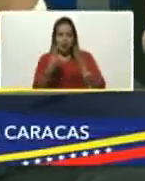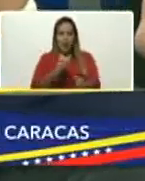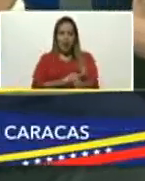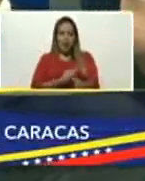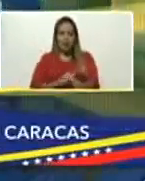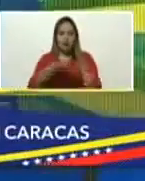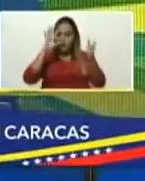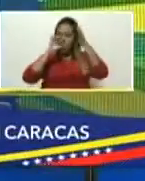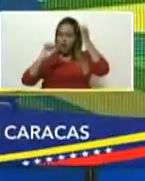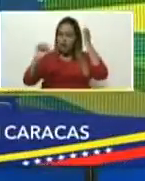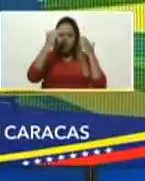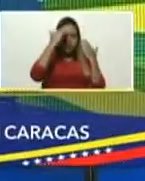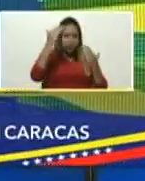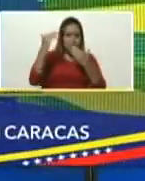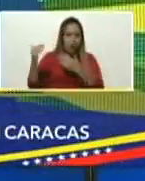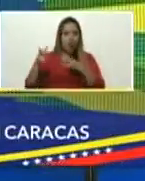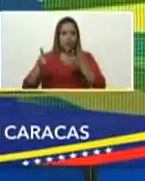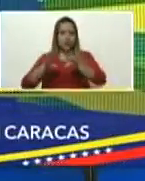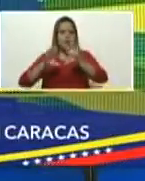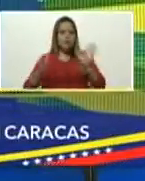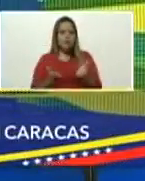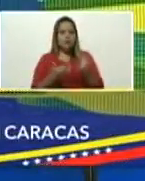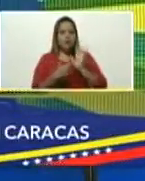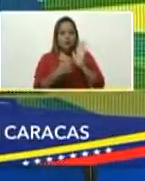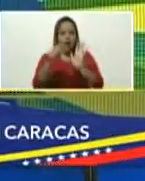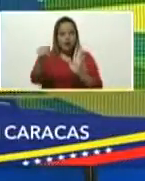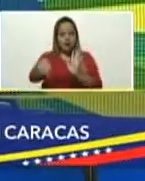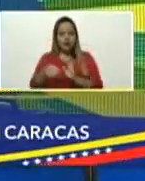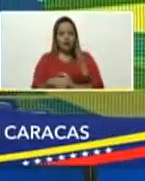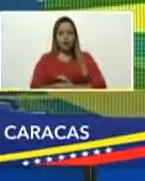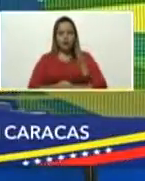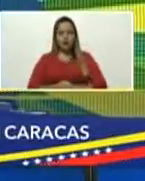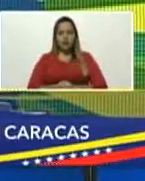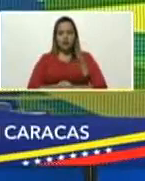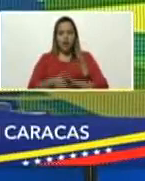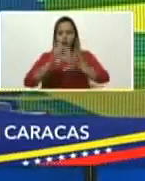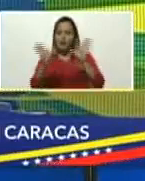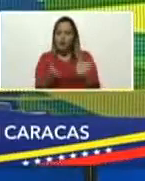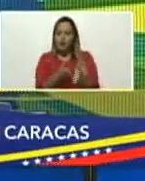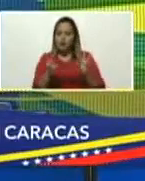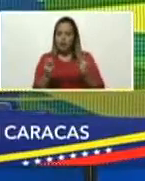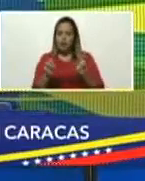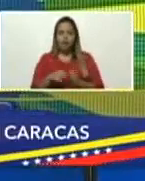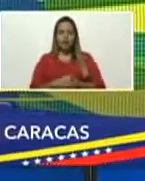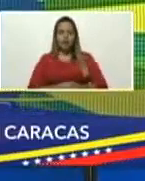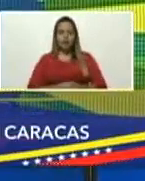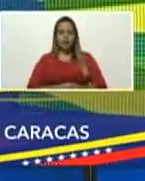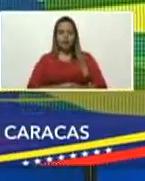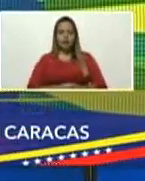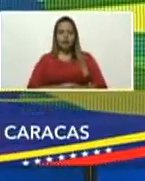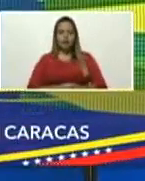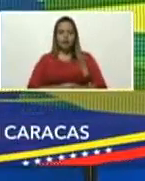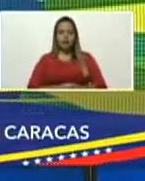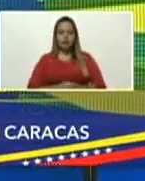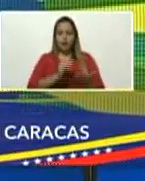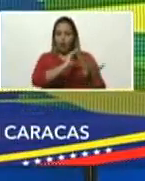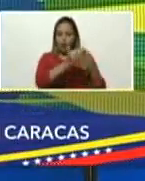cariñoso. El nuevo mundo representado aquí. El mundo nuevo. La